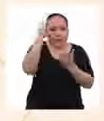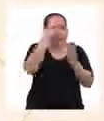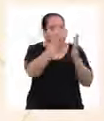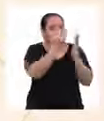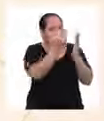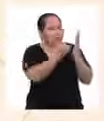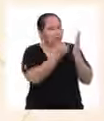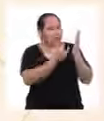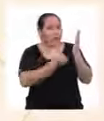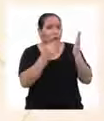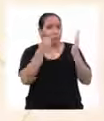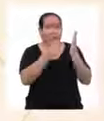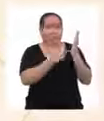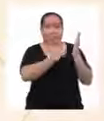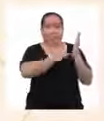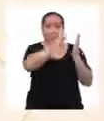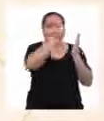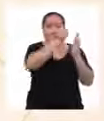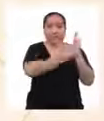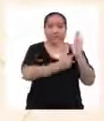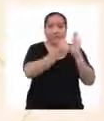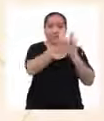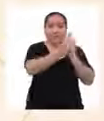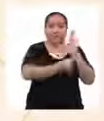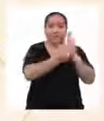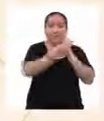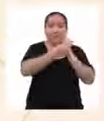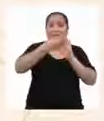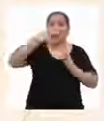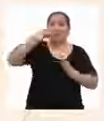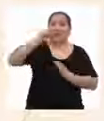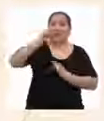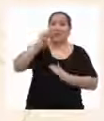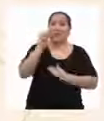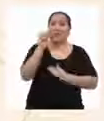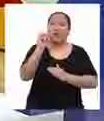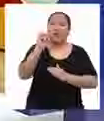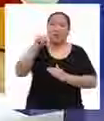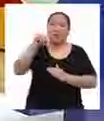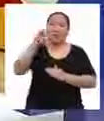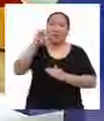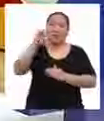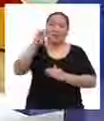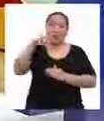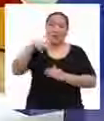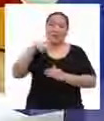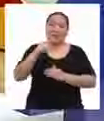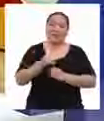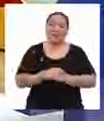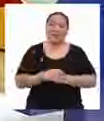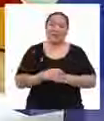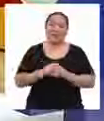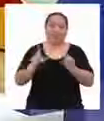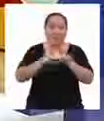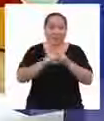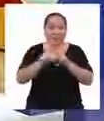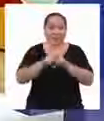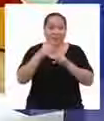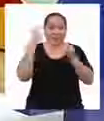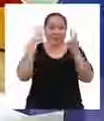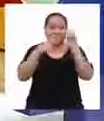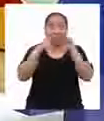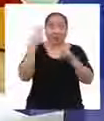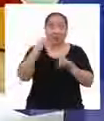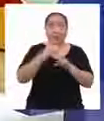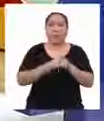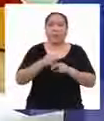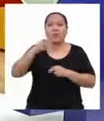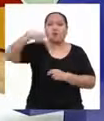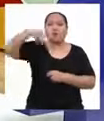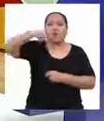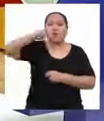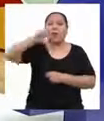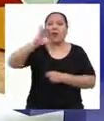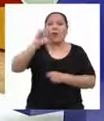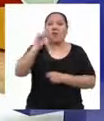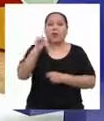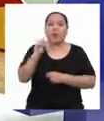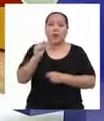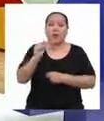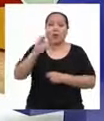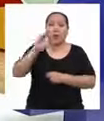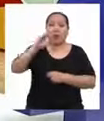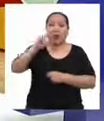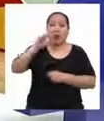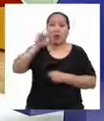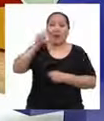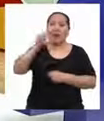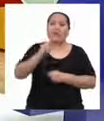nuestro diagrama de barras y un histograma de frecuencia. También calculamos la marca de clases y